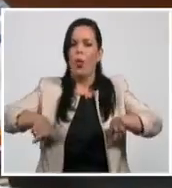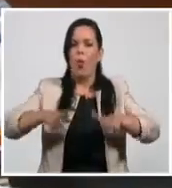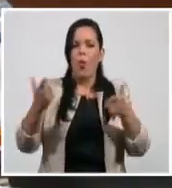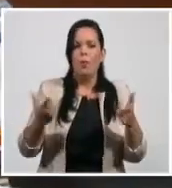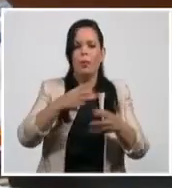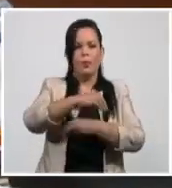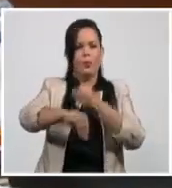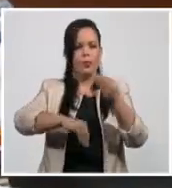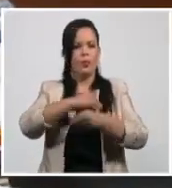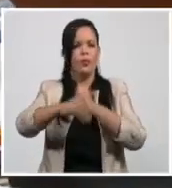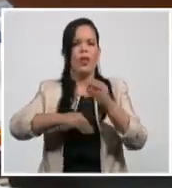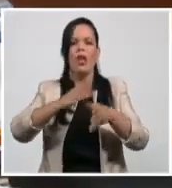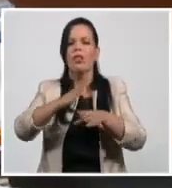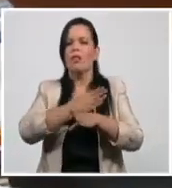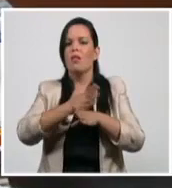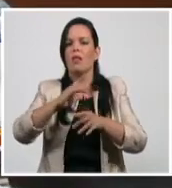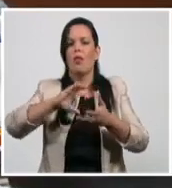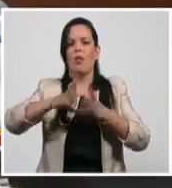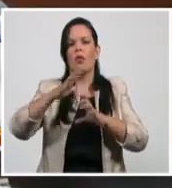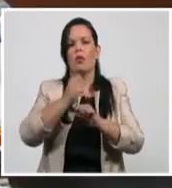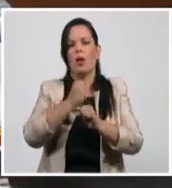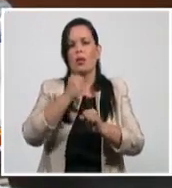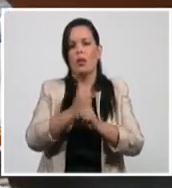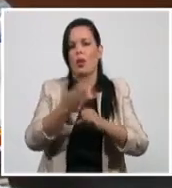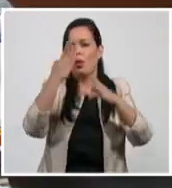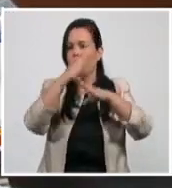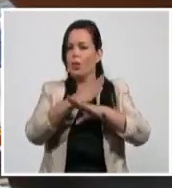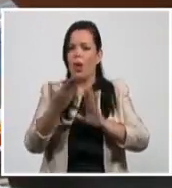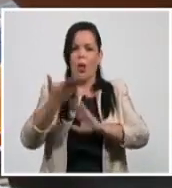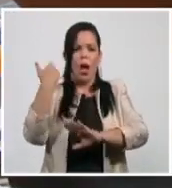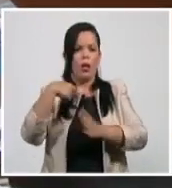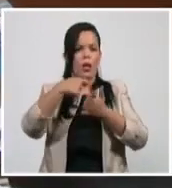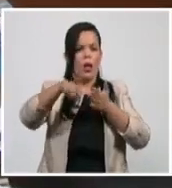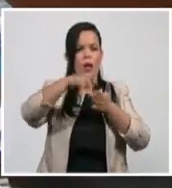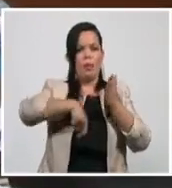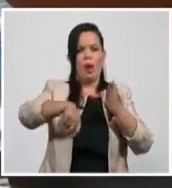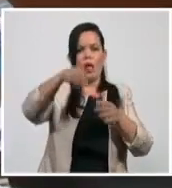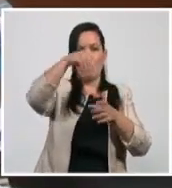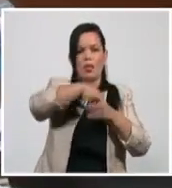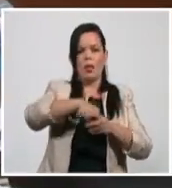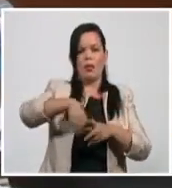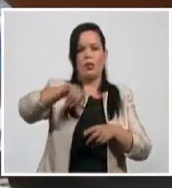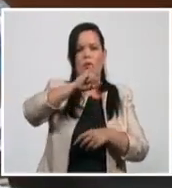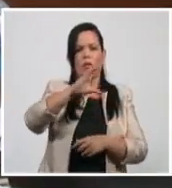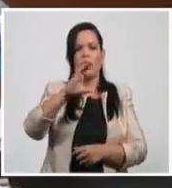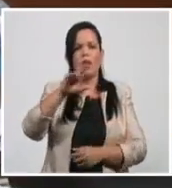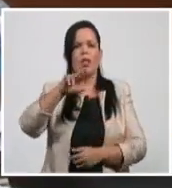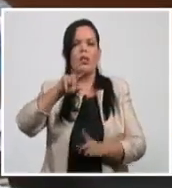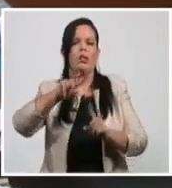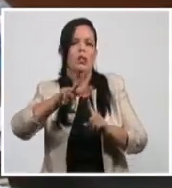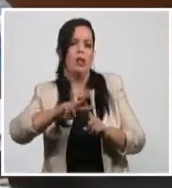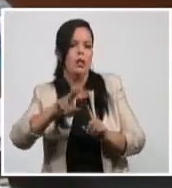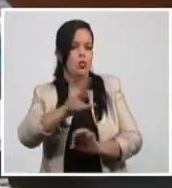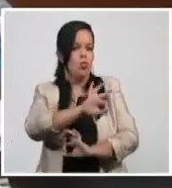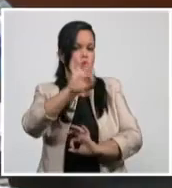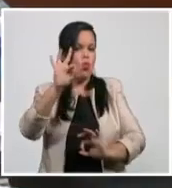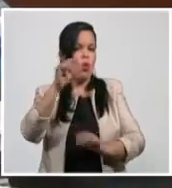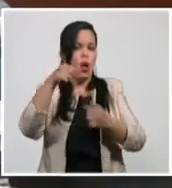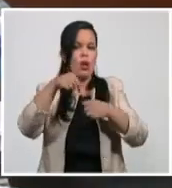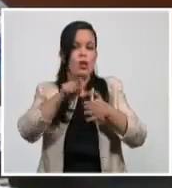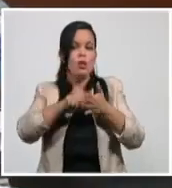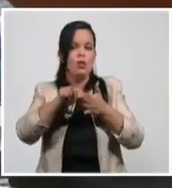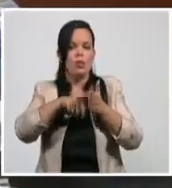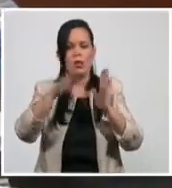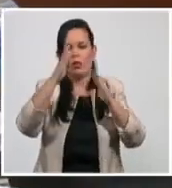ningún plan de la defensa ni en ningún plan del trabajo del ICRT. Nunca se habían hecho. Y en esas condiciones se aplicaron de manera